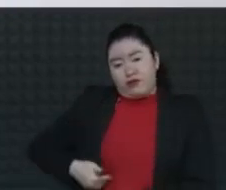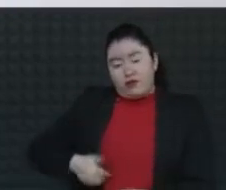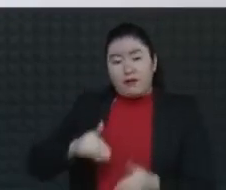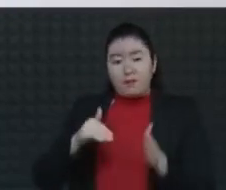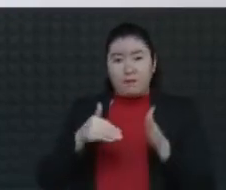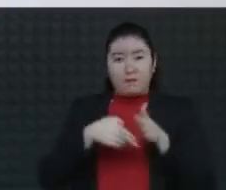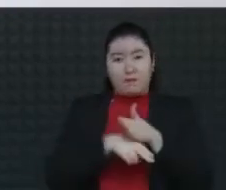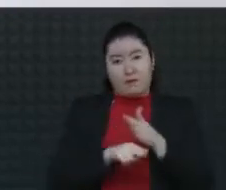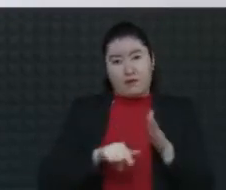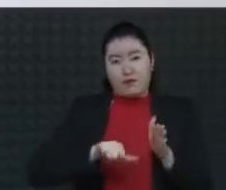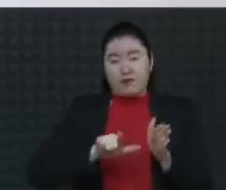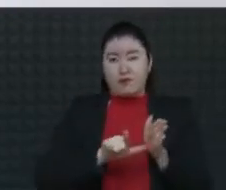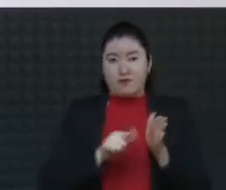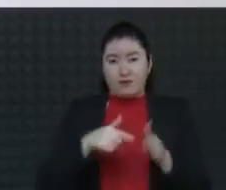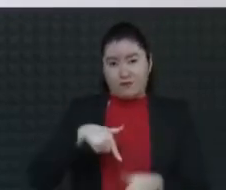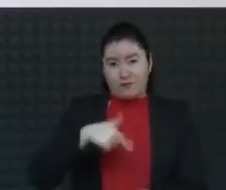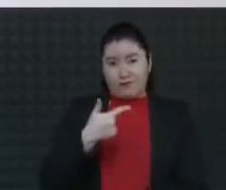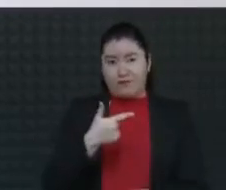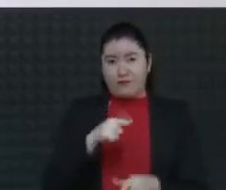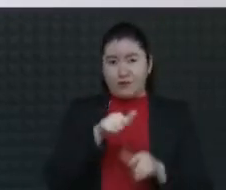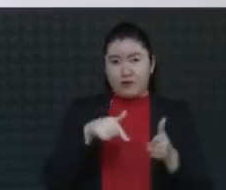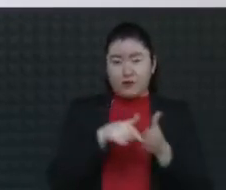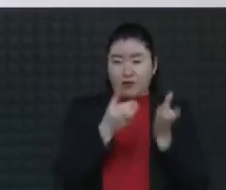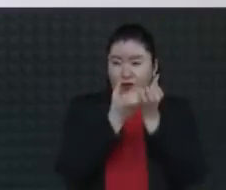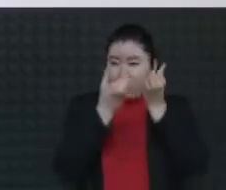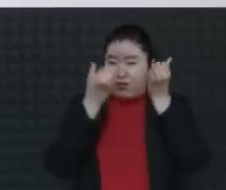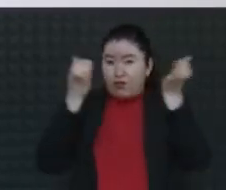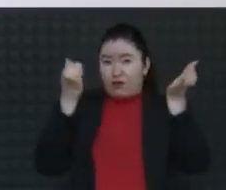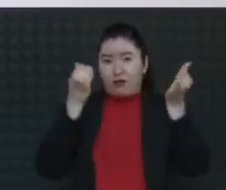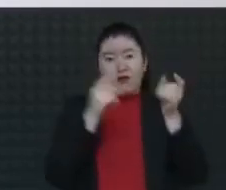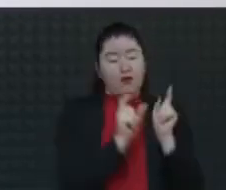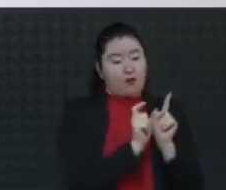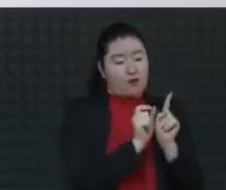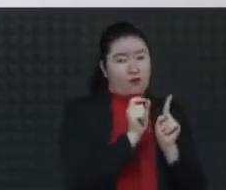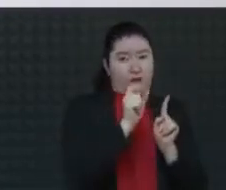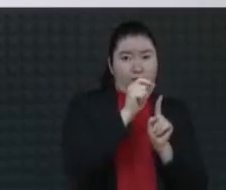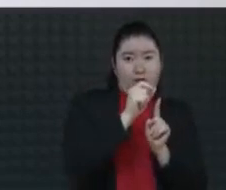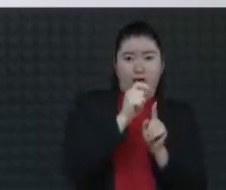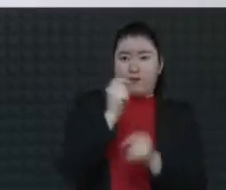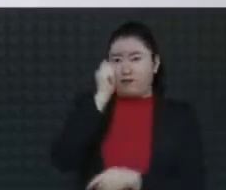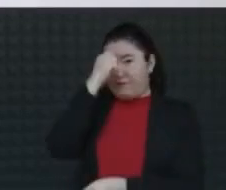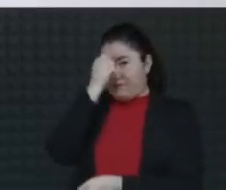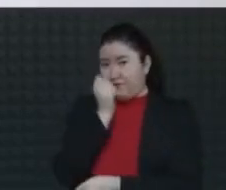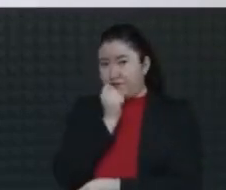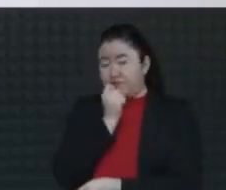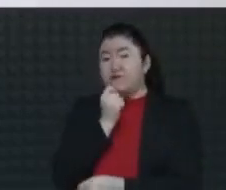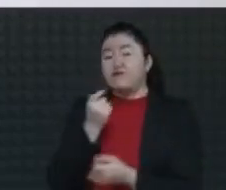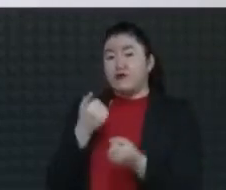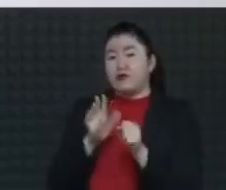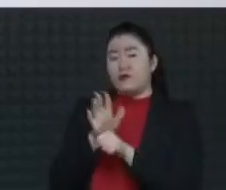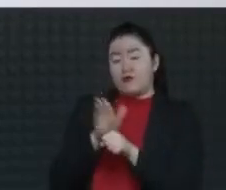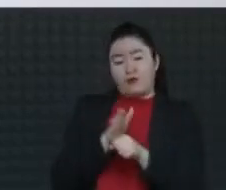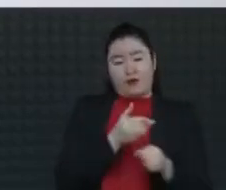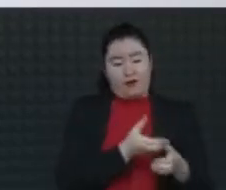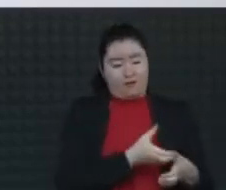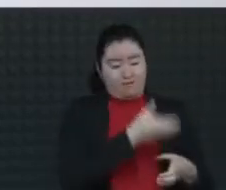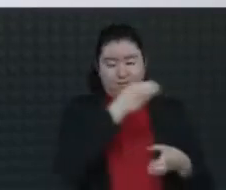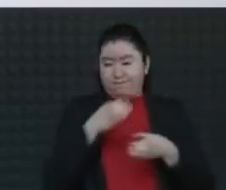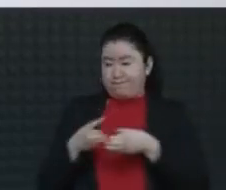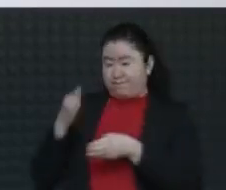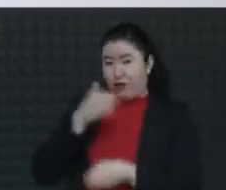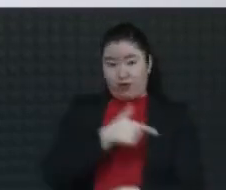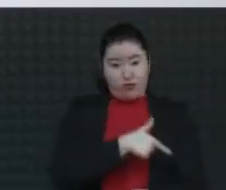12 en el tramo elevado entre las estaciones Olivo y Tezonco, entre las columnas 12 y